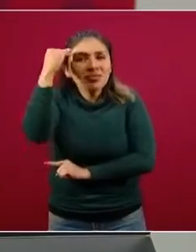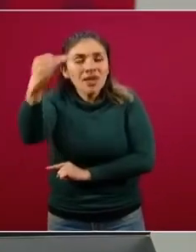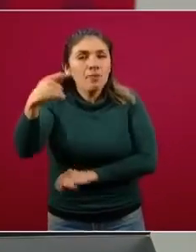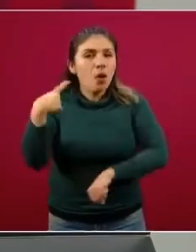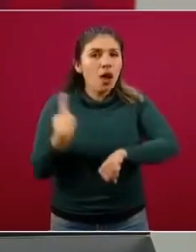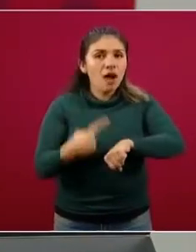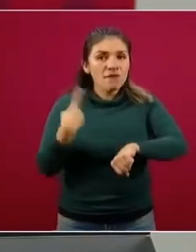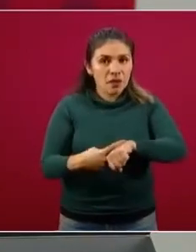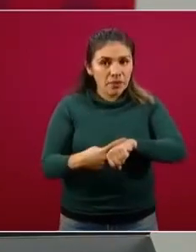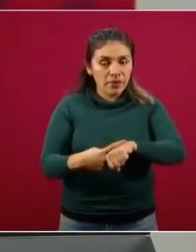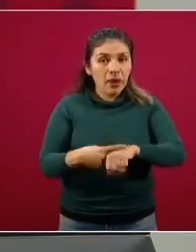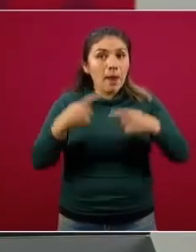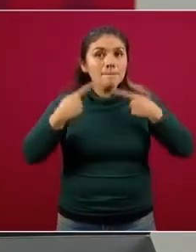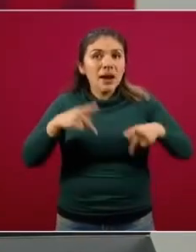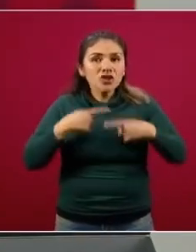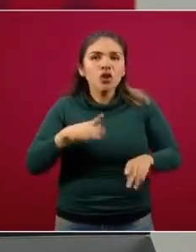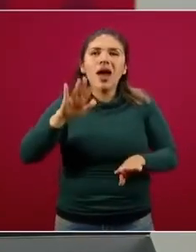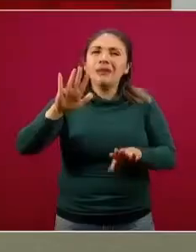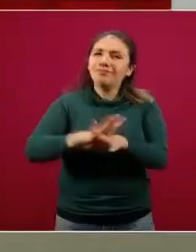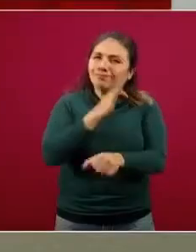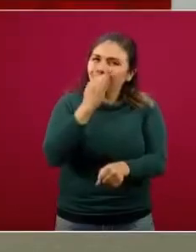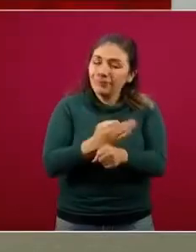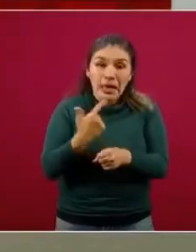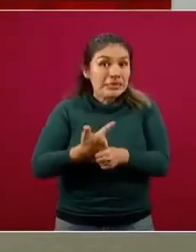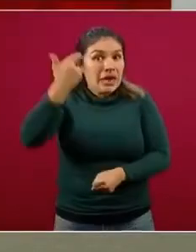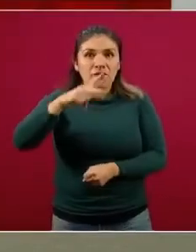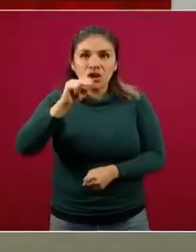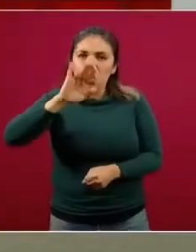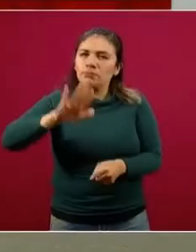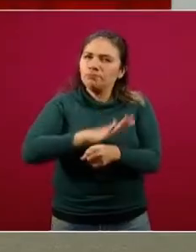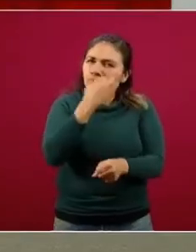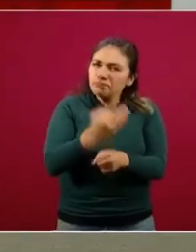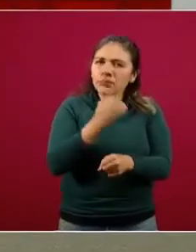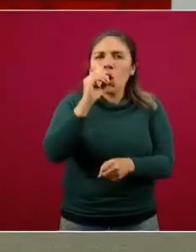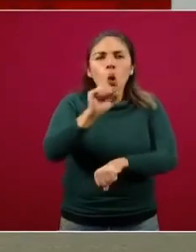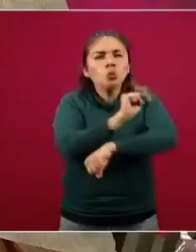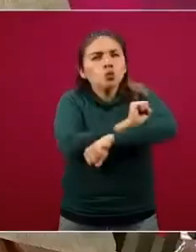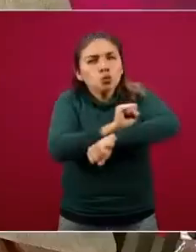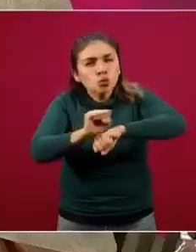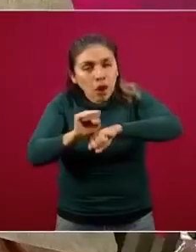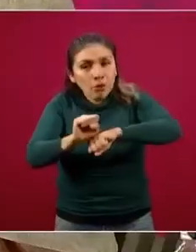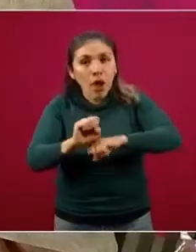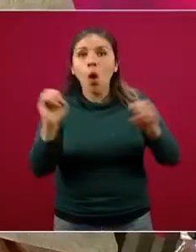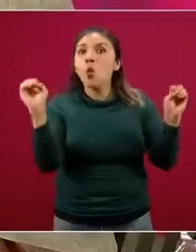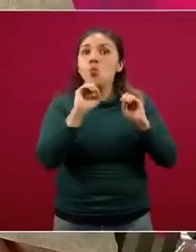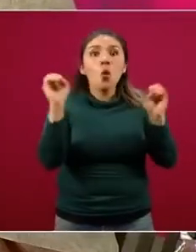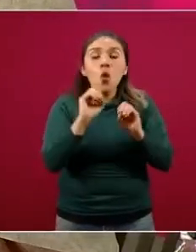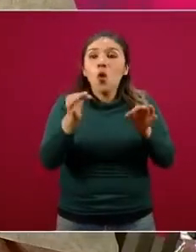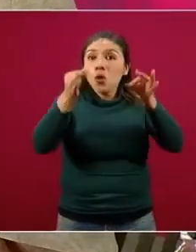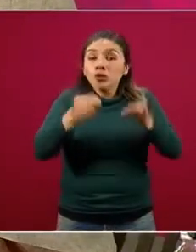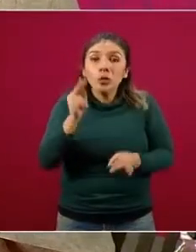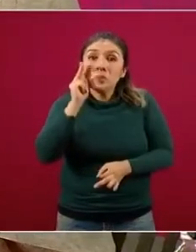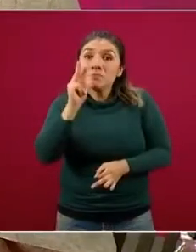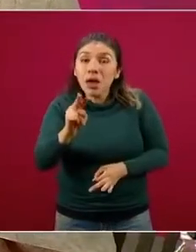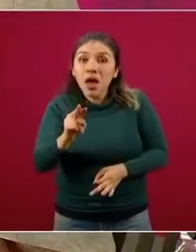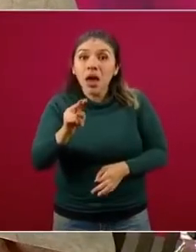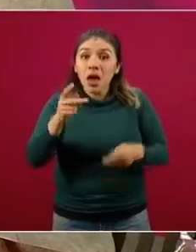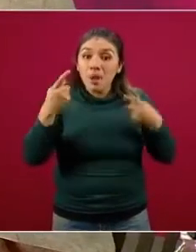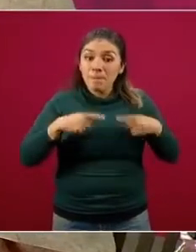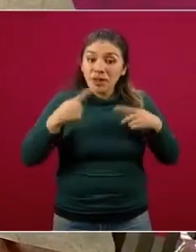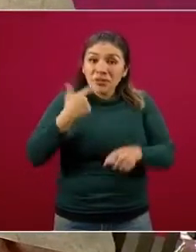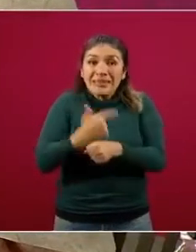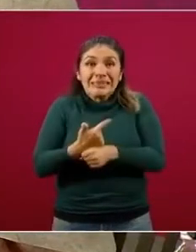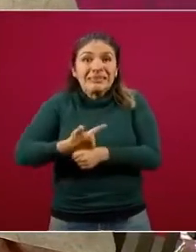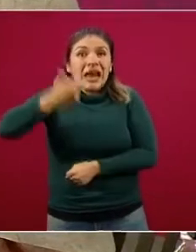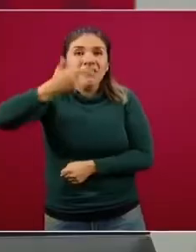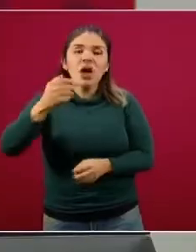en casos moderados y leves. Desafortunadamente no estaba orientado el estudio a demostrar eficacia en los casos